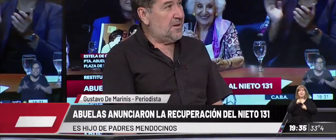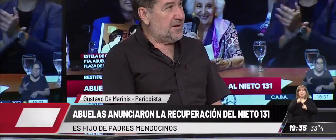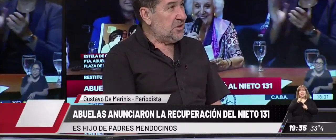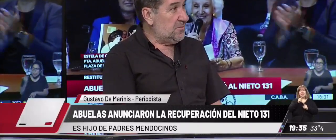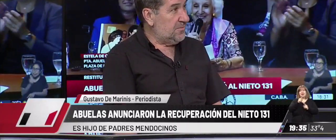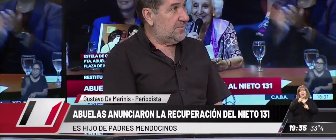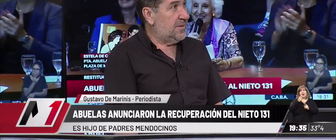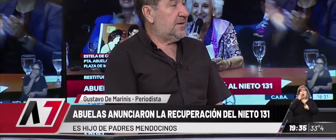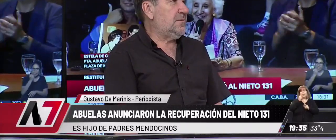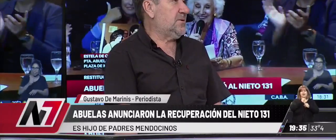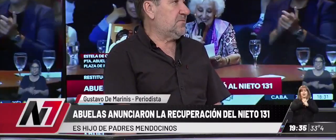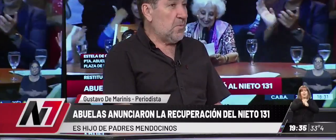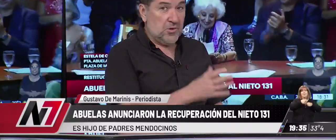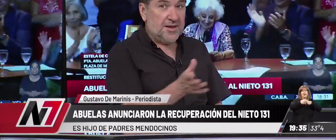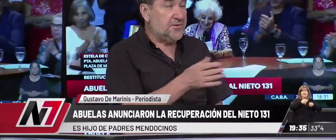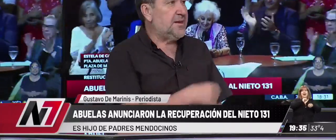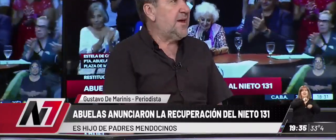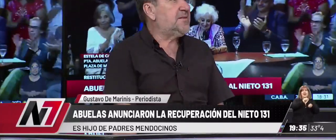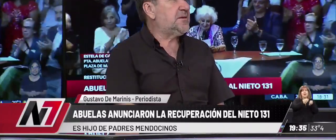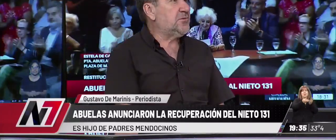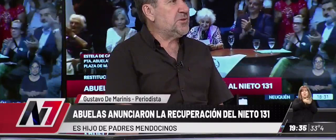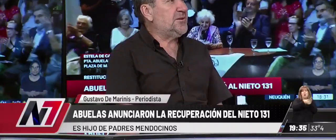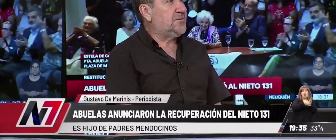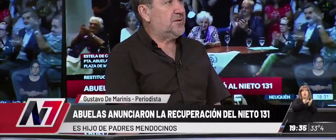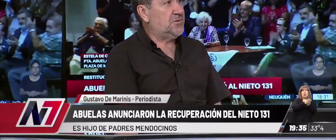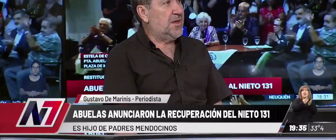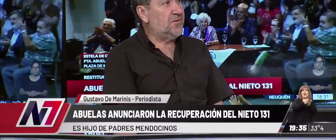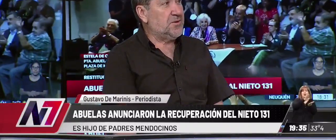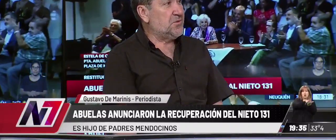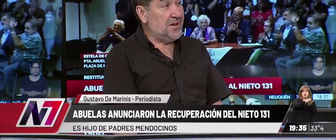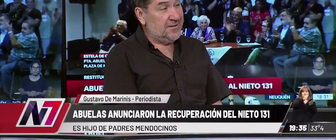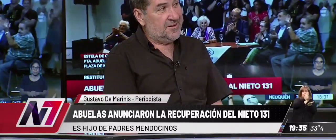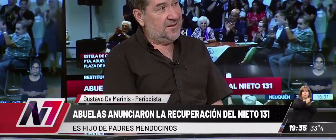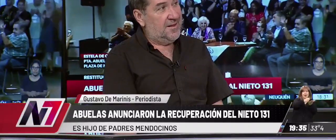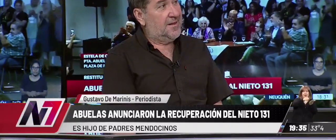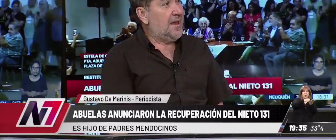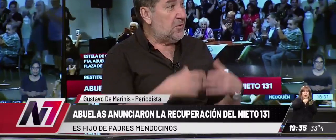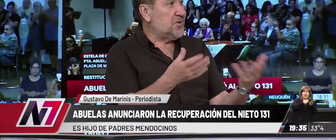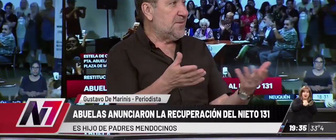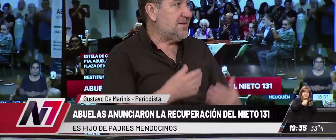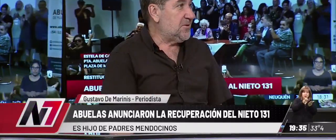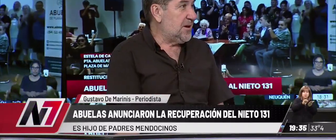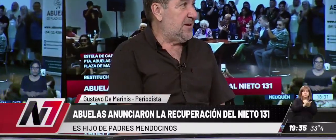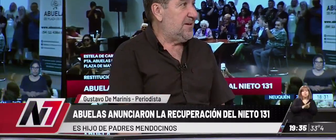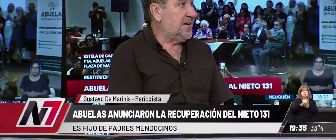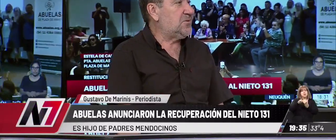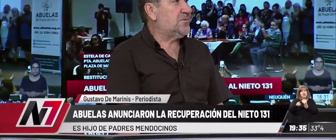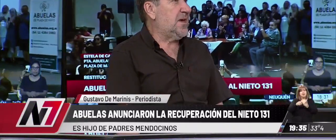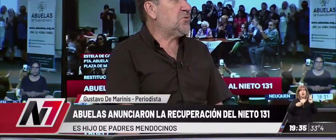de encuadernación. Y bueno, como contaron ustedes antes, se conocieron estudiando filosofía y letras, que es curiosamente lo